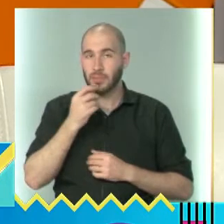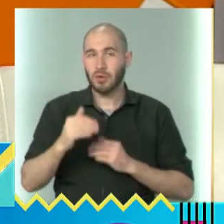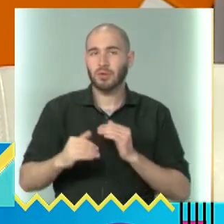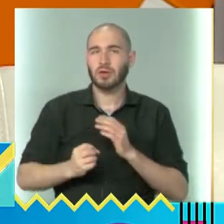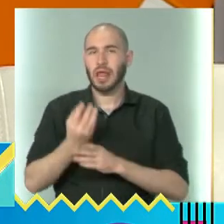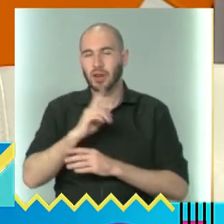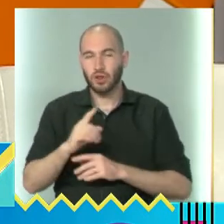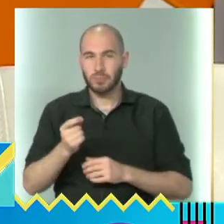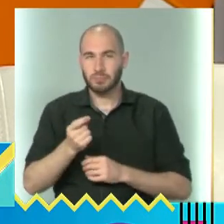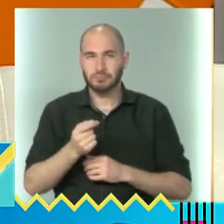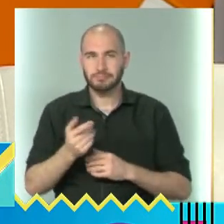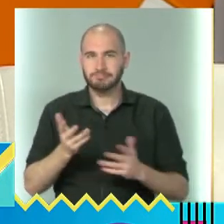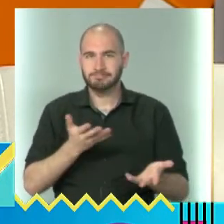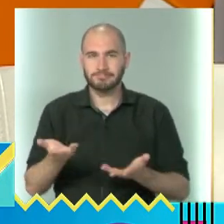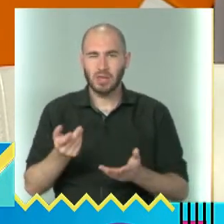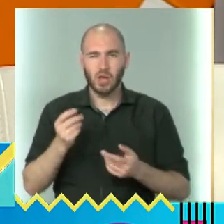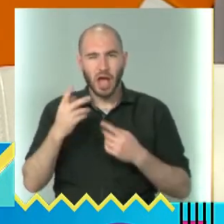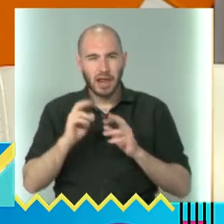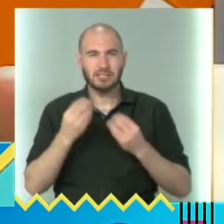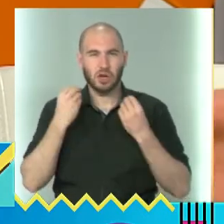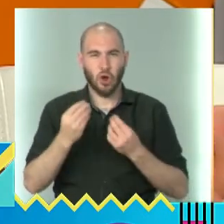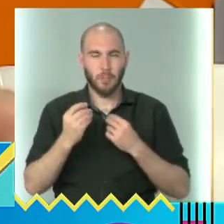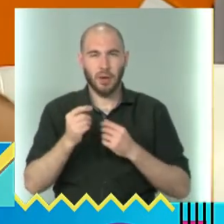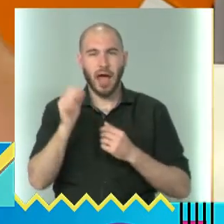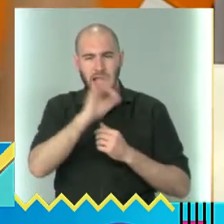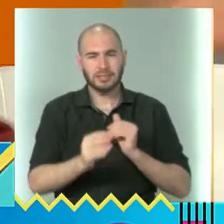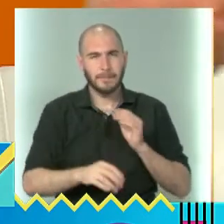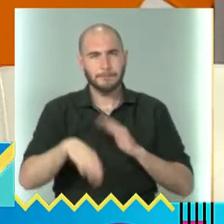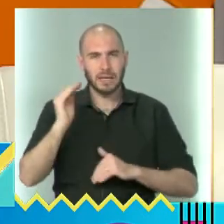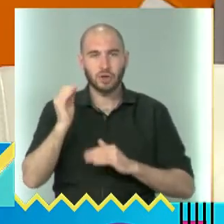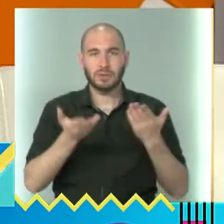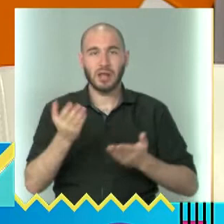capaz no sé cómo analizarlo a nivel, hay más artistas hace